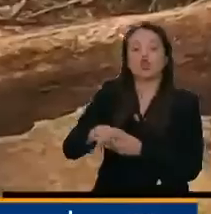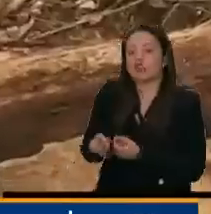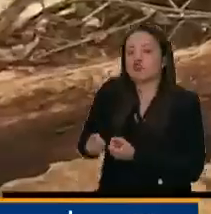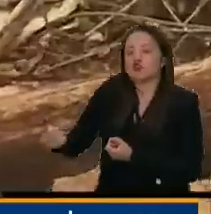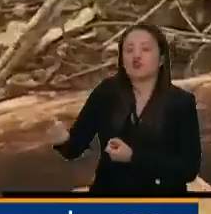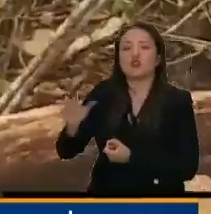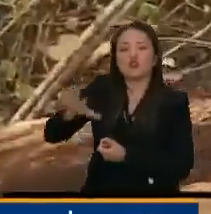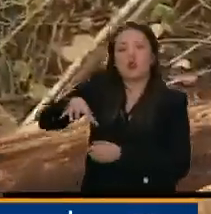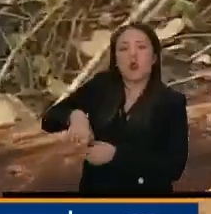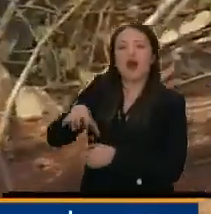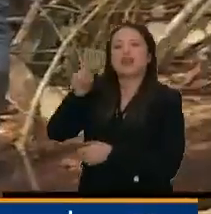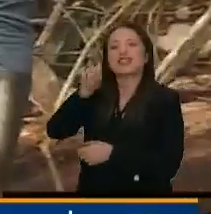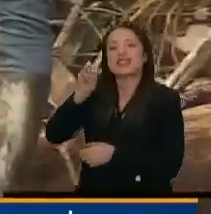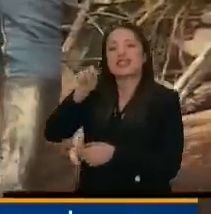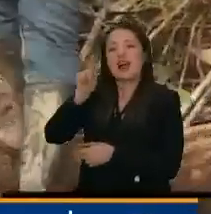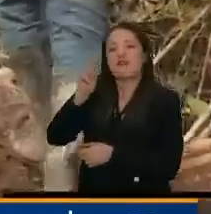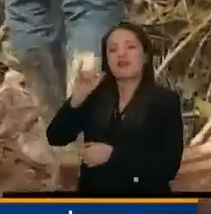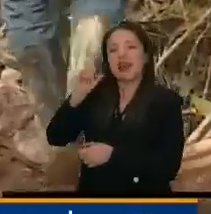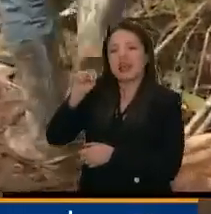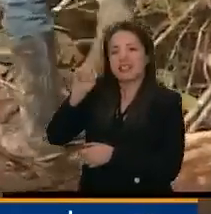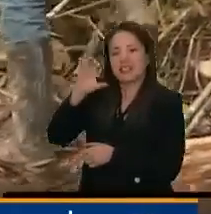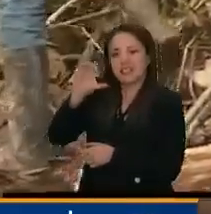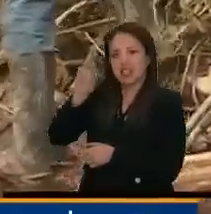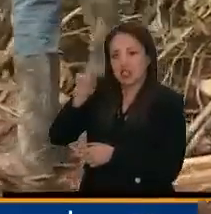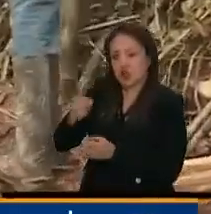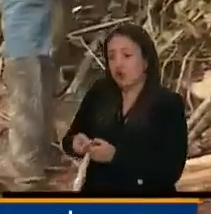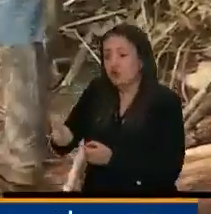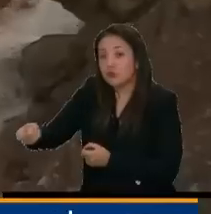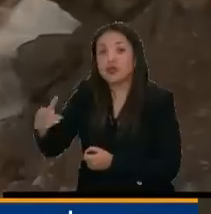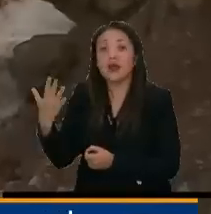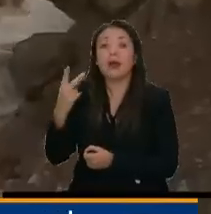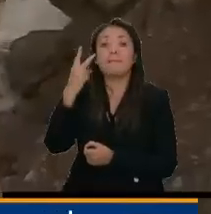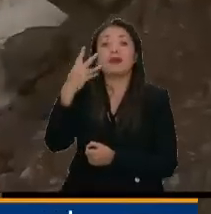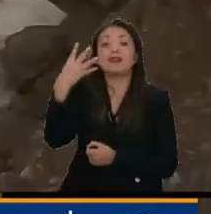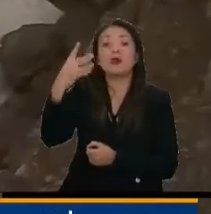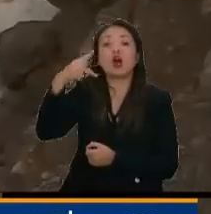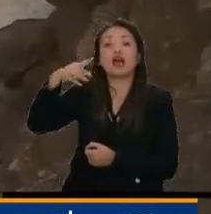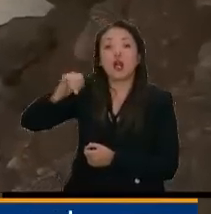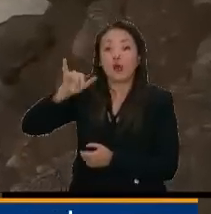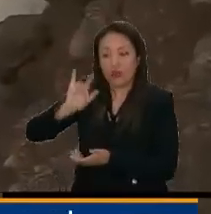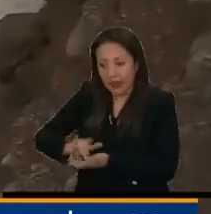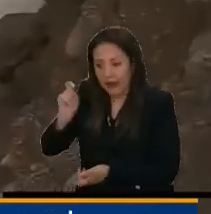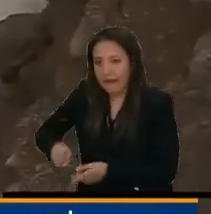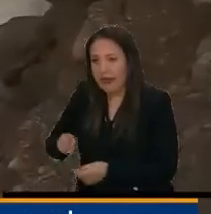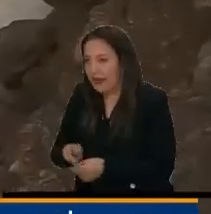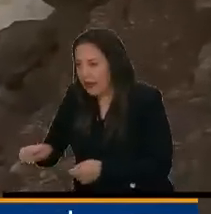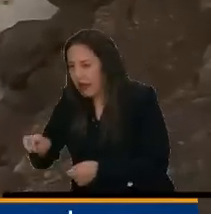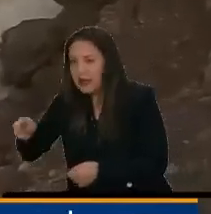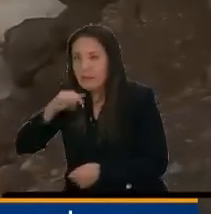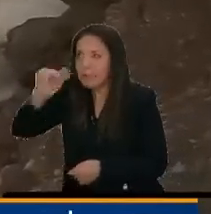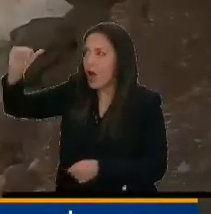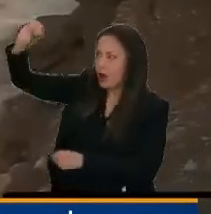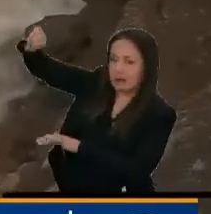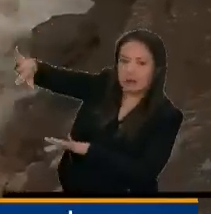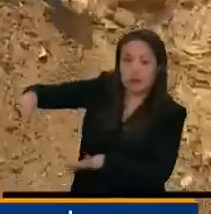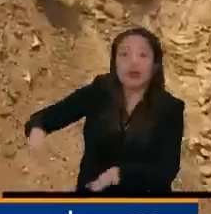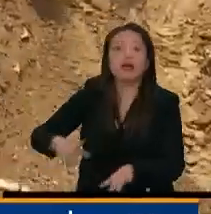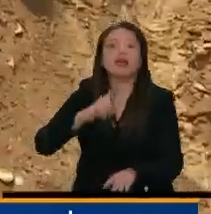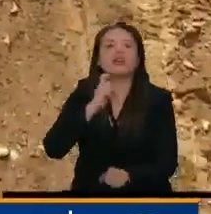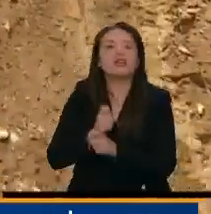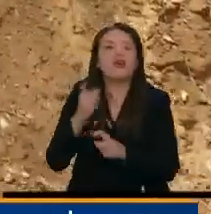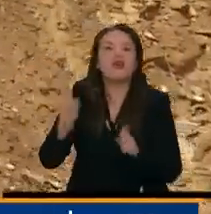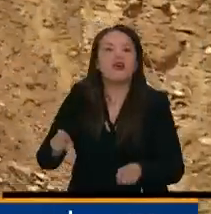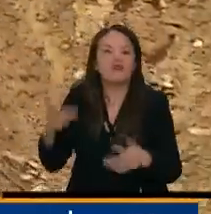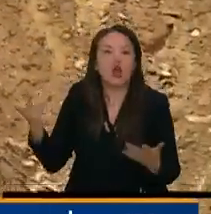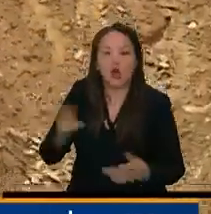cercano al Calvario, se deben recorrer cerca de 24 kilómetros de una carretera que está totalmente colapsada. La travesía se hace a pie